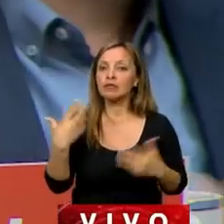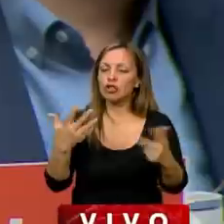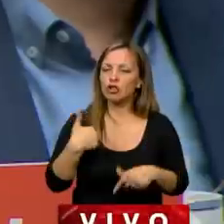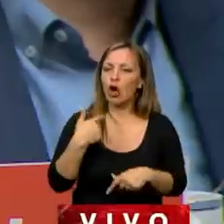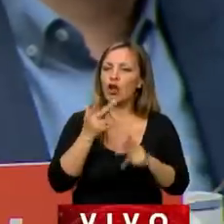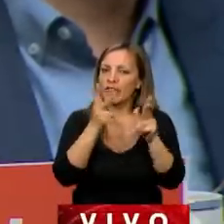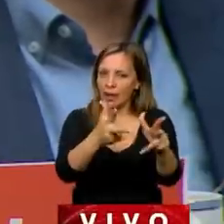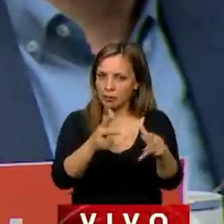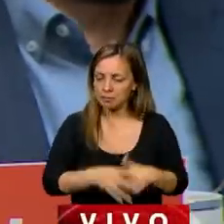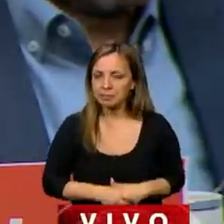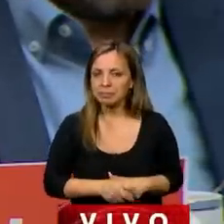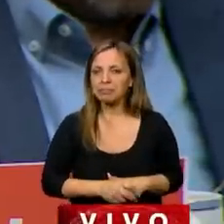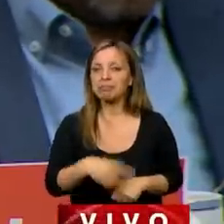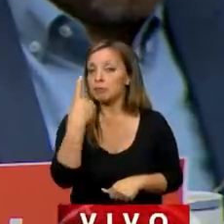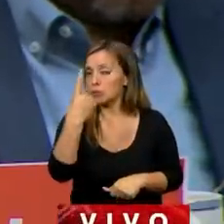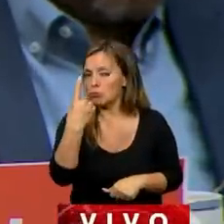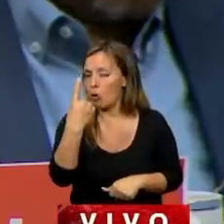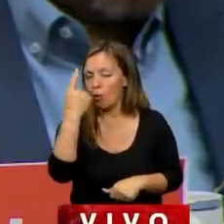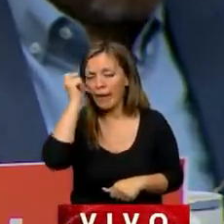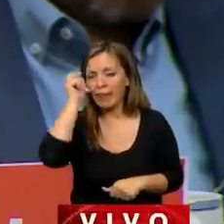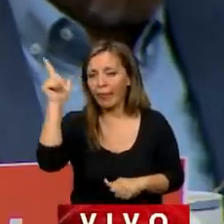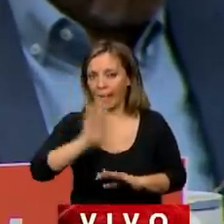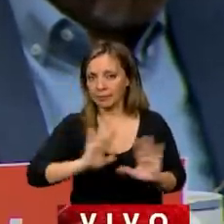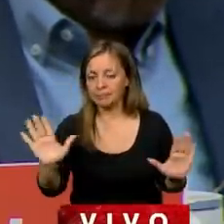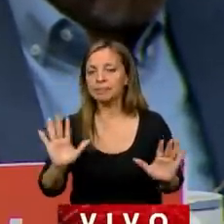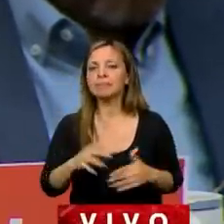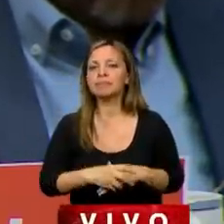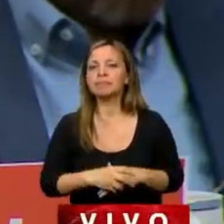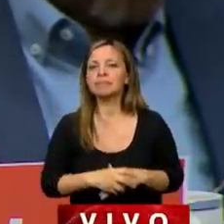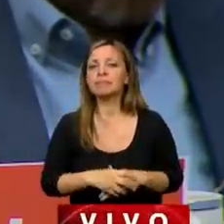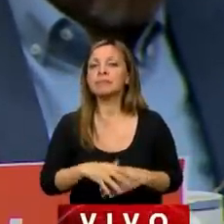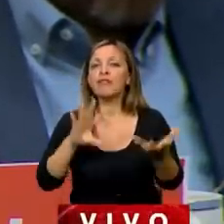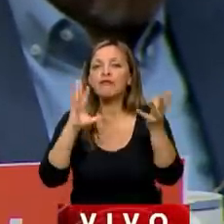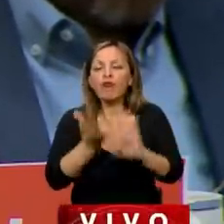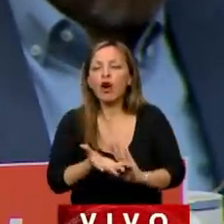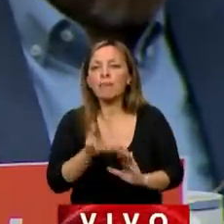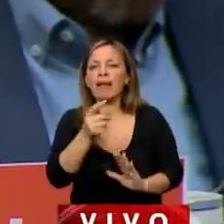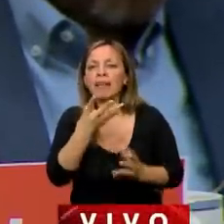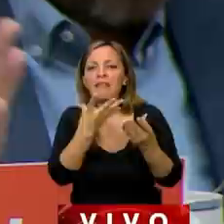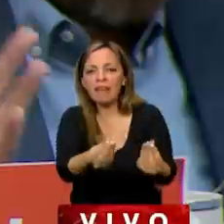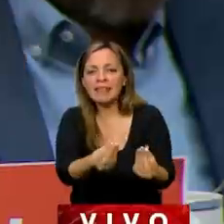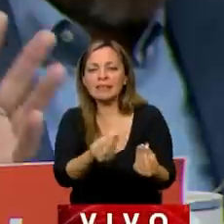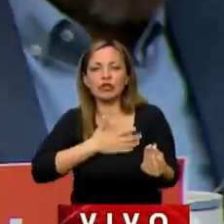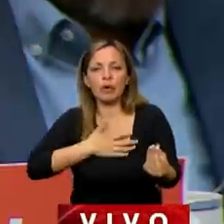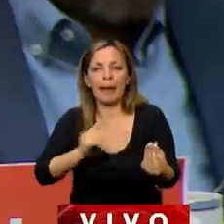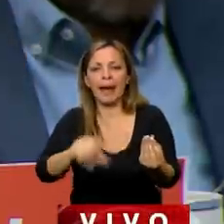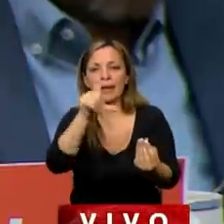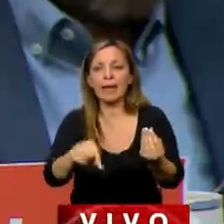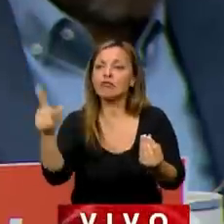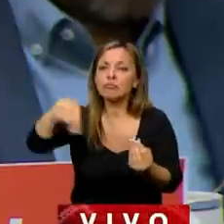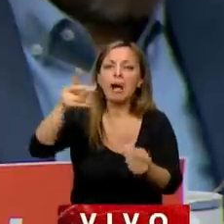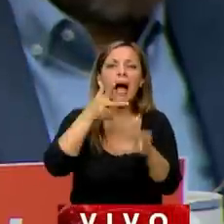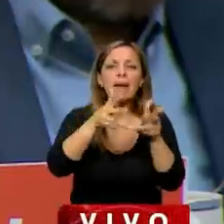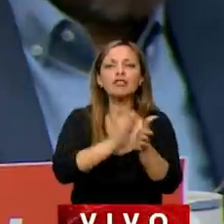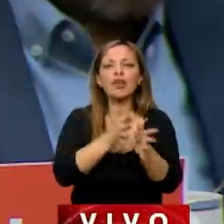insisto en una idea, la idea de la defensa de la soberanía nacional, y se mencionó Malvinas.